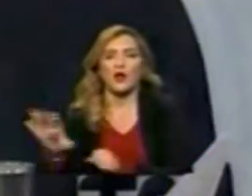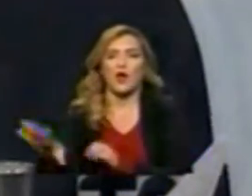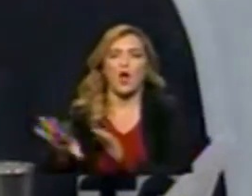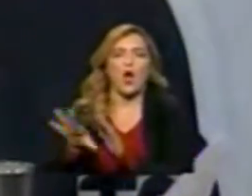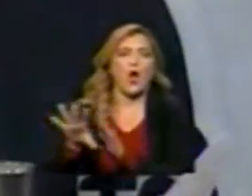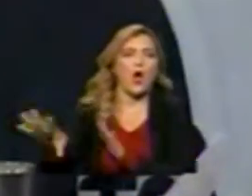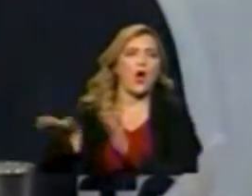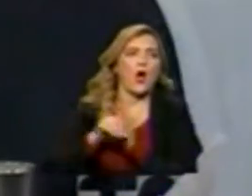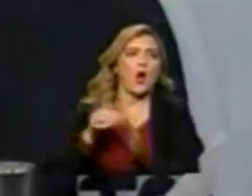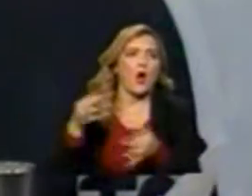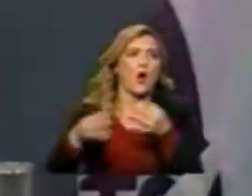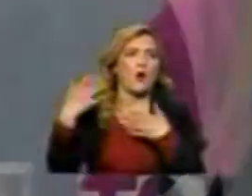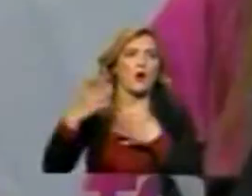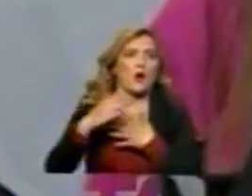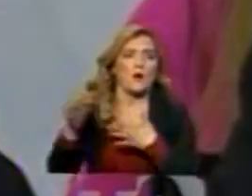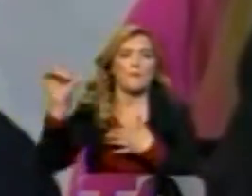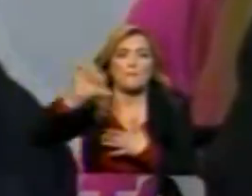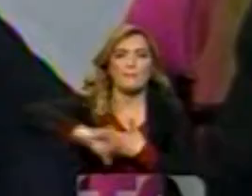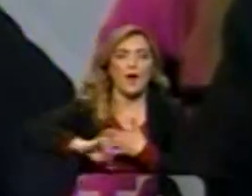de otro juicio político.